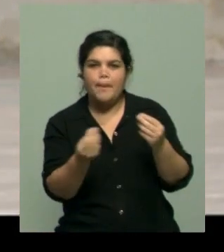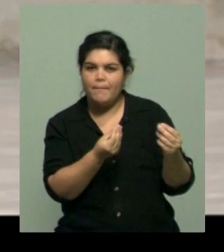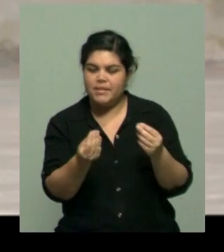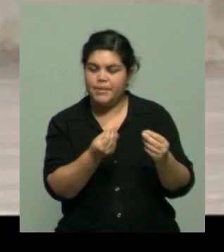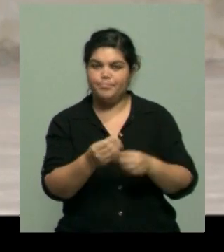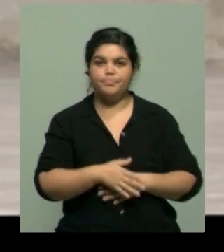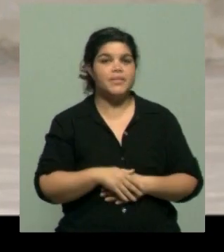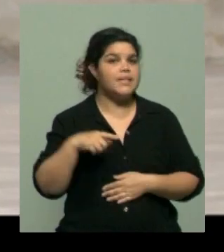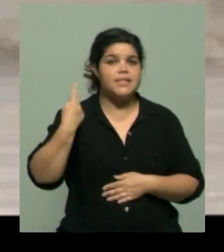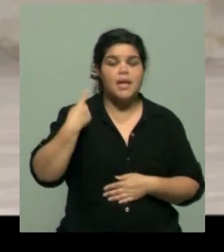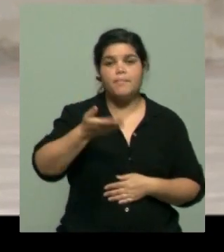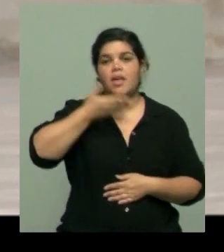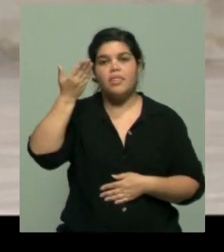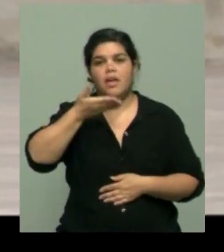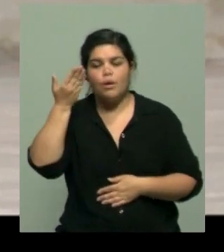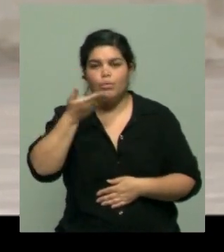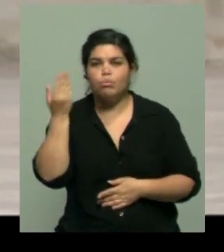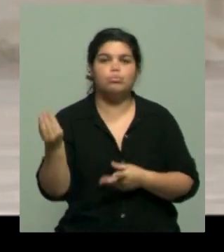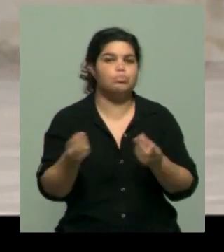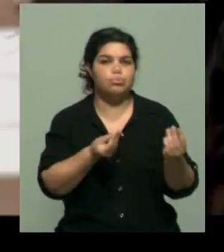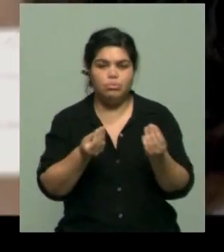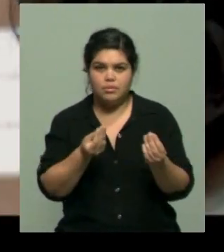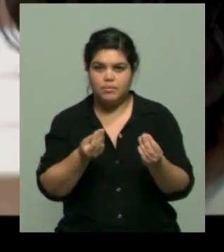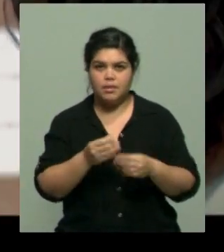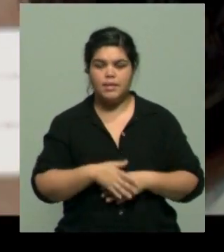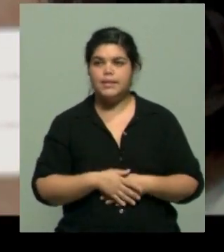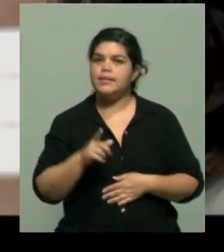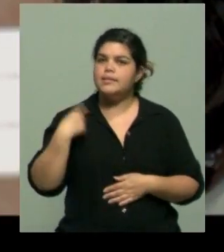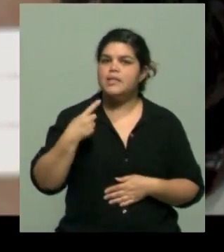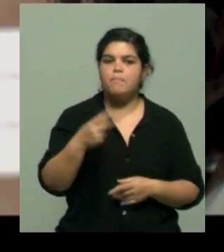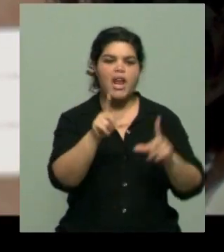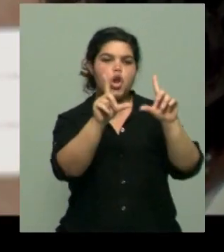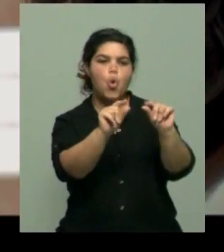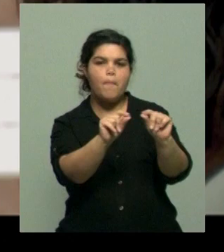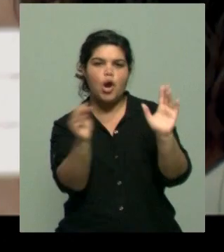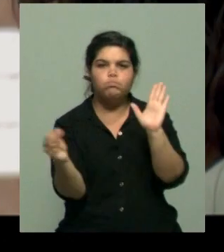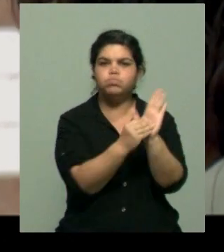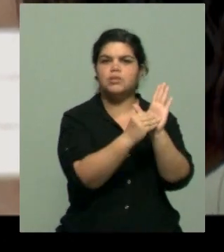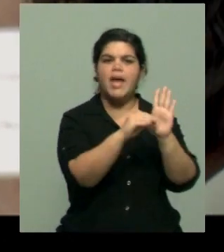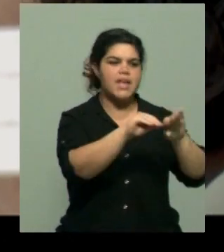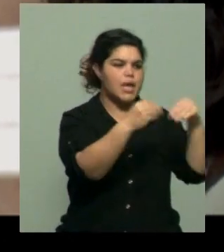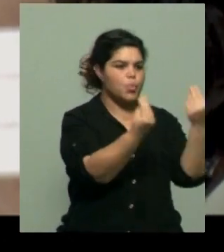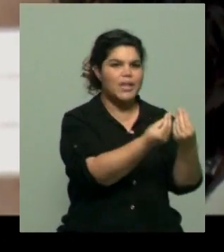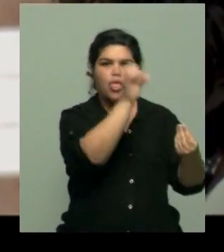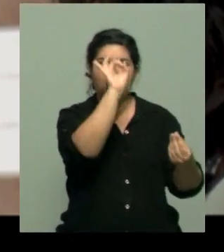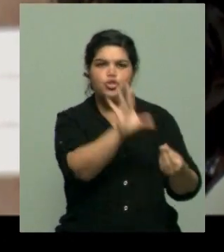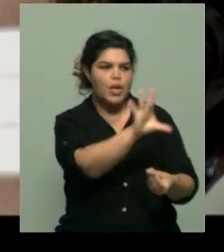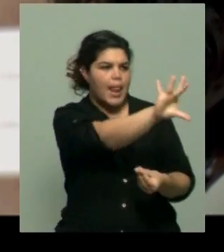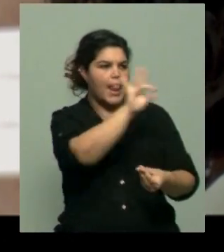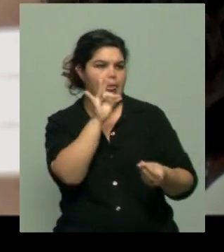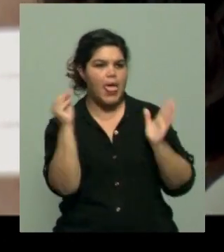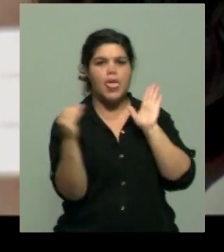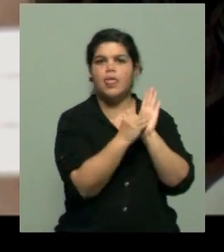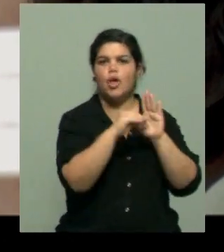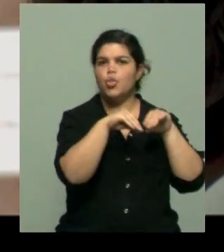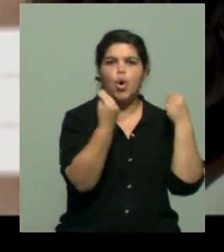discursos, ¿qué es lo que sucede? Que se le pone una definición o un valor en función de los resultados, pero vos no podés evaluar un resultado